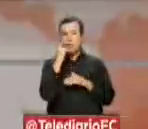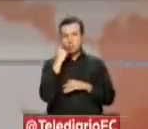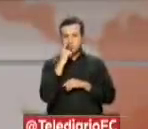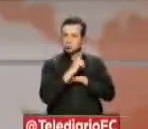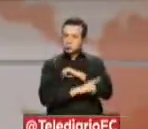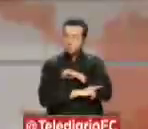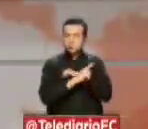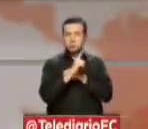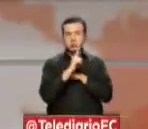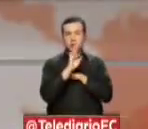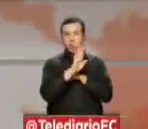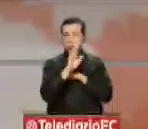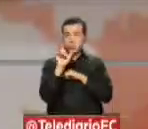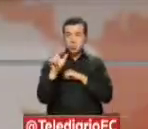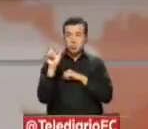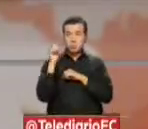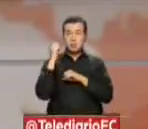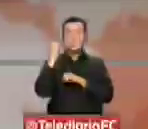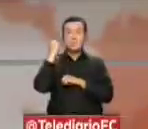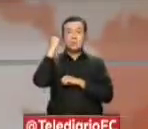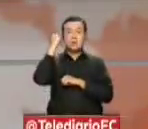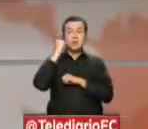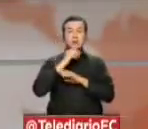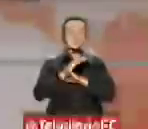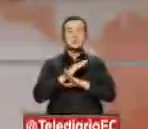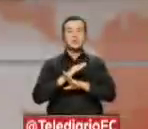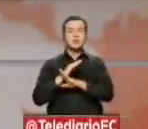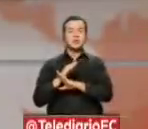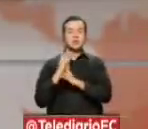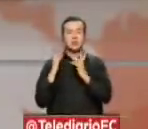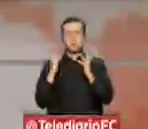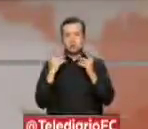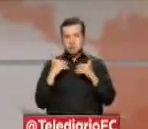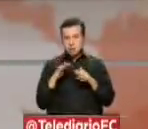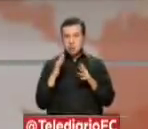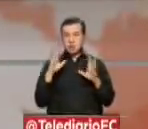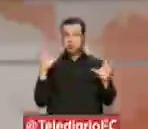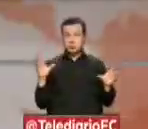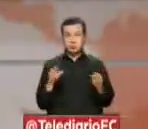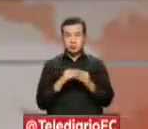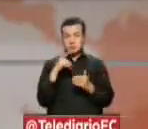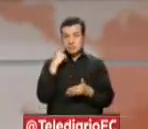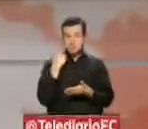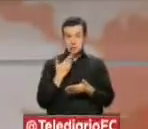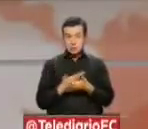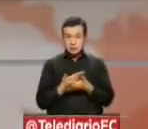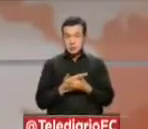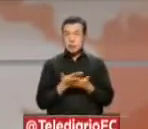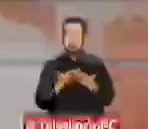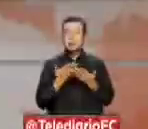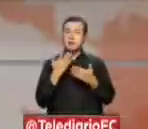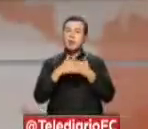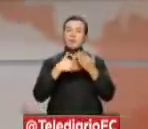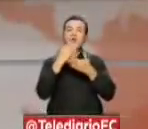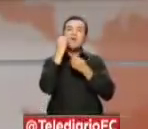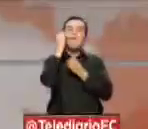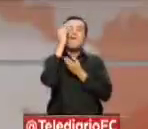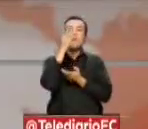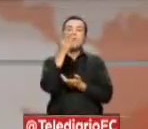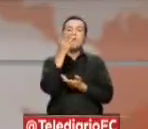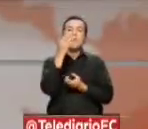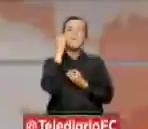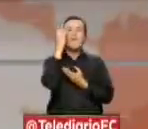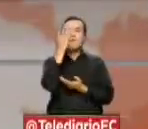la legítima defensa, para que una vez que se haya conocido, se haya sustanciado la causa, se emita un informe,